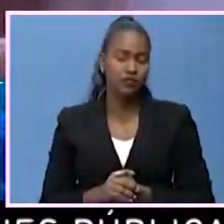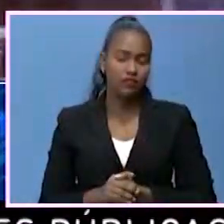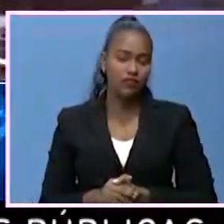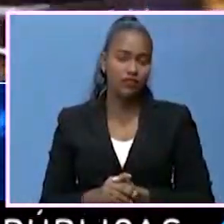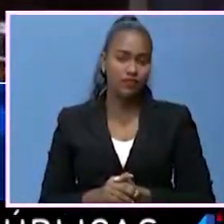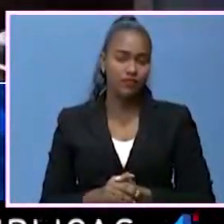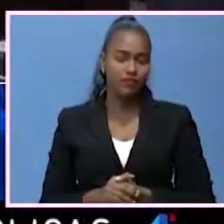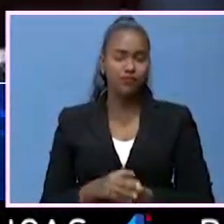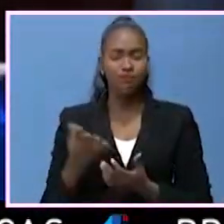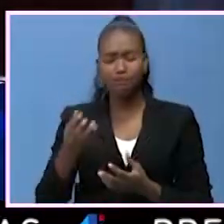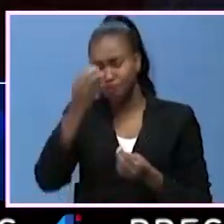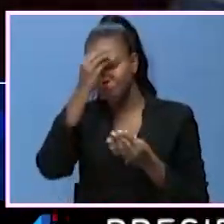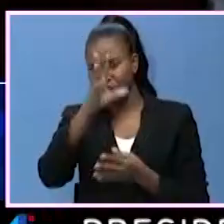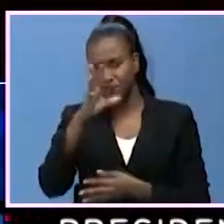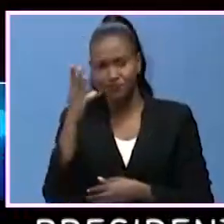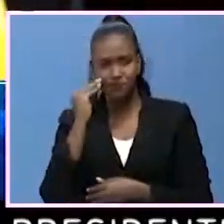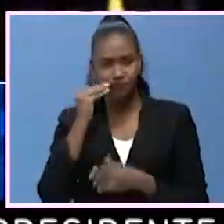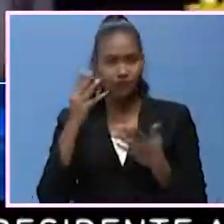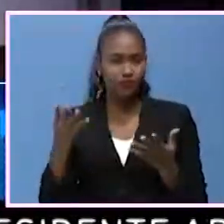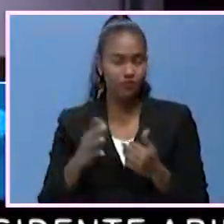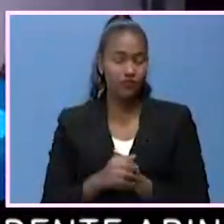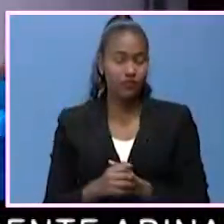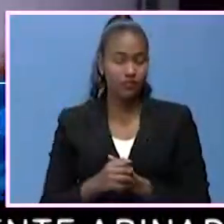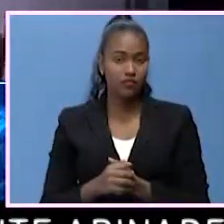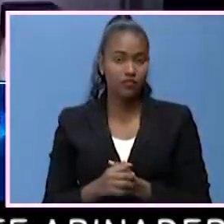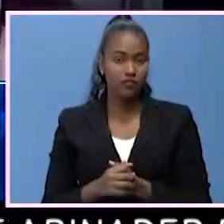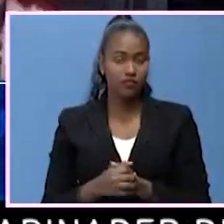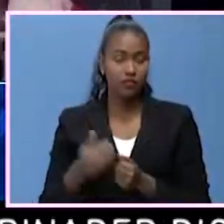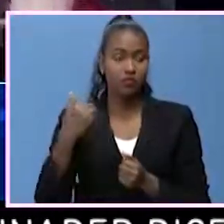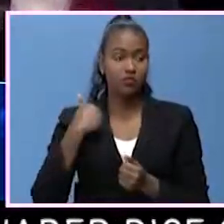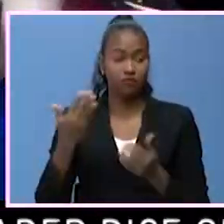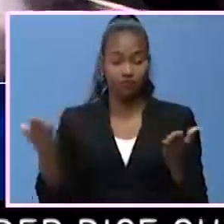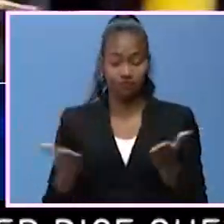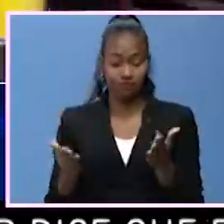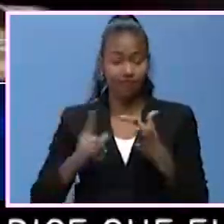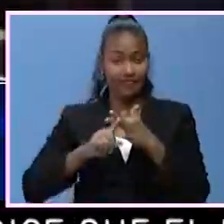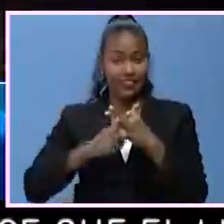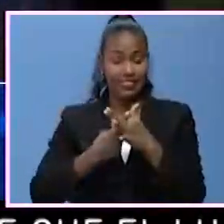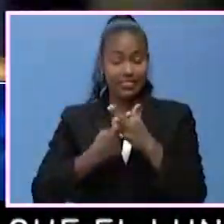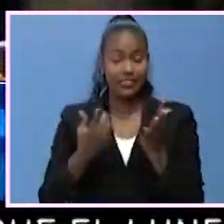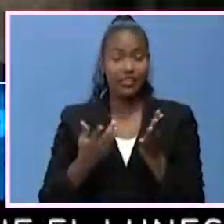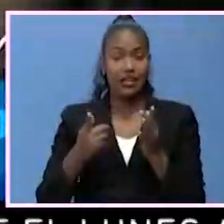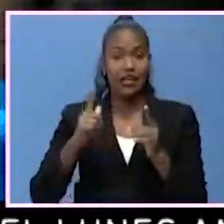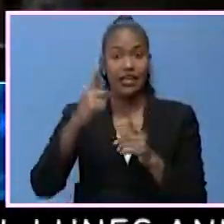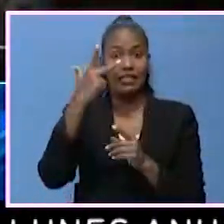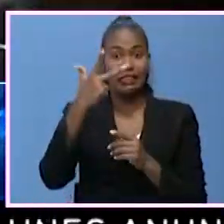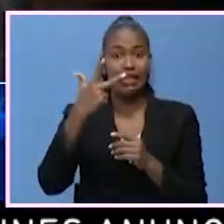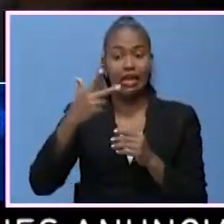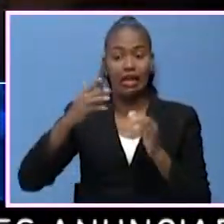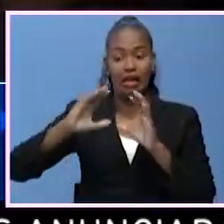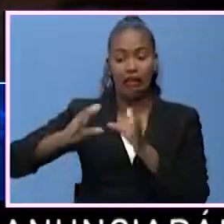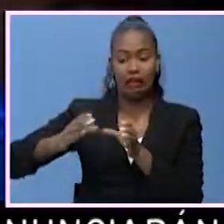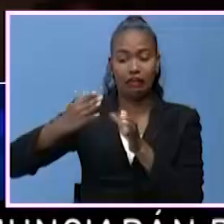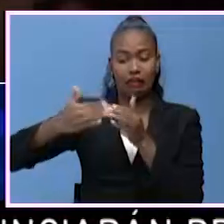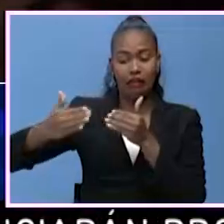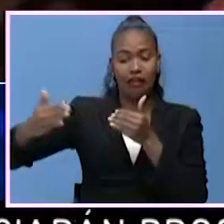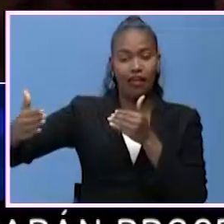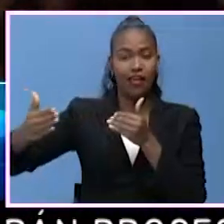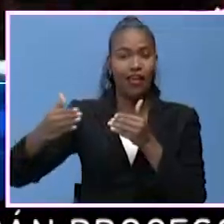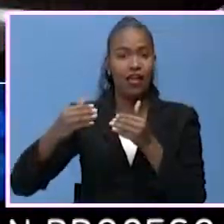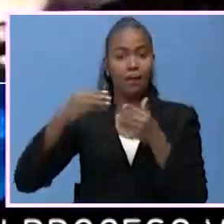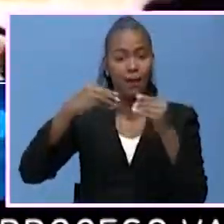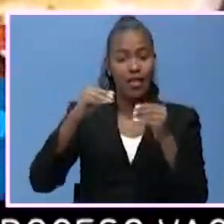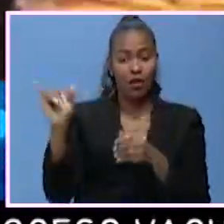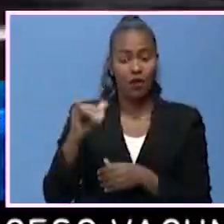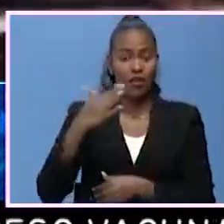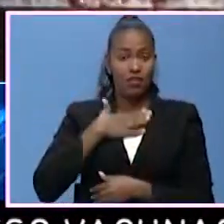¿cómo le digo? Donde usted dice hay tres negocios que tienen 30 y pico de años y tú eres nuevo. Tú sabes lo